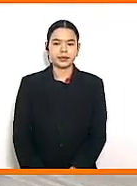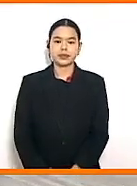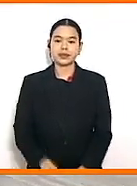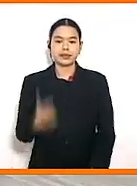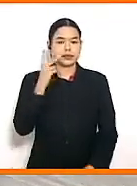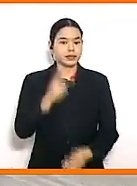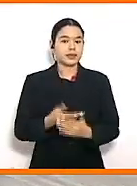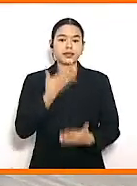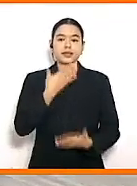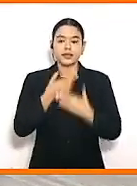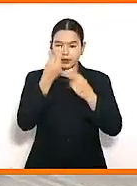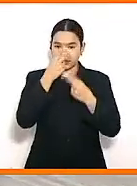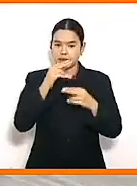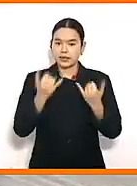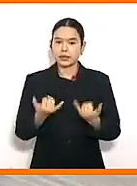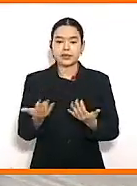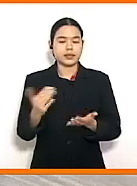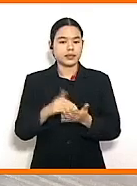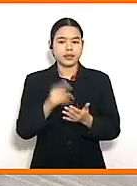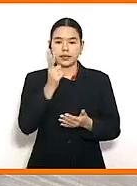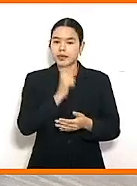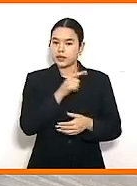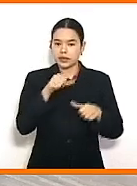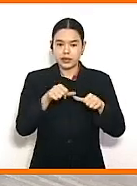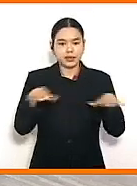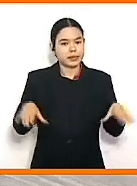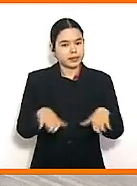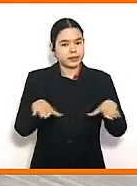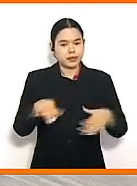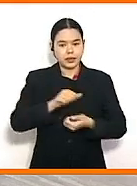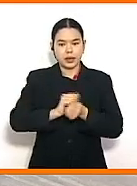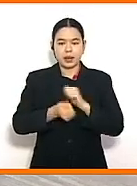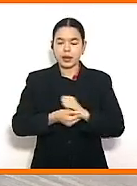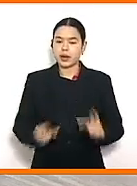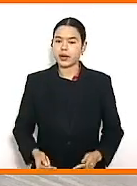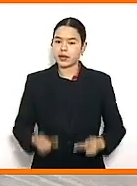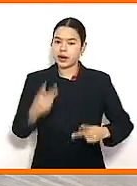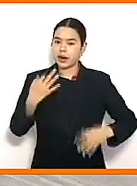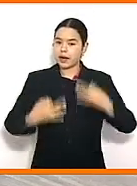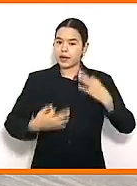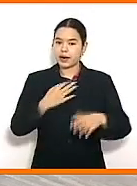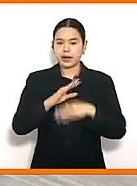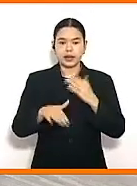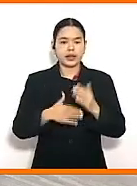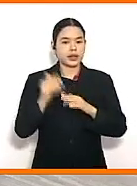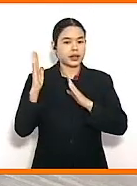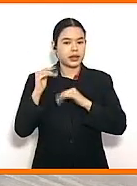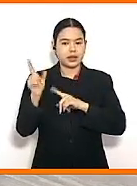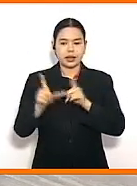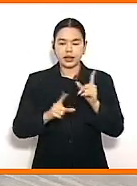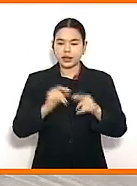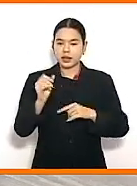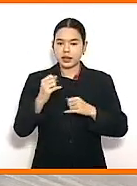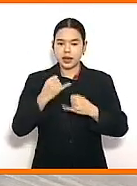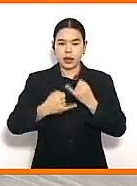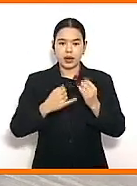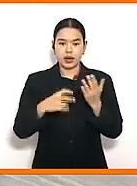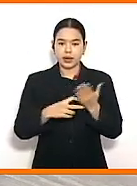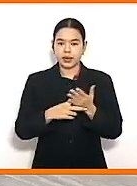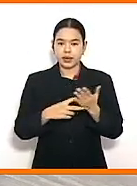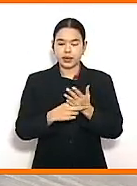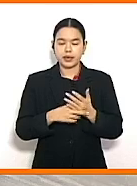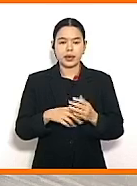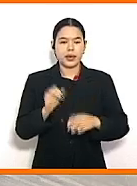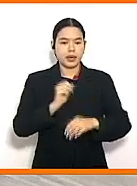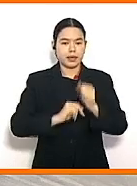Excelente noticia. Nuevamente Loto cambiando vidas con alegría. Te recomiendo que tengas tu jugada de Pega 3 en mano, porque es momento de que